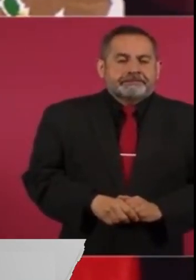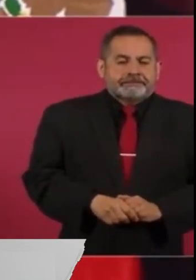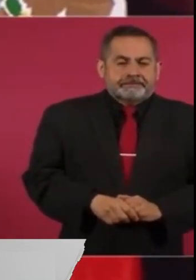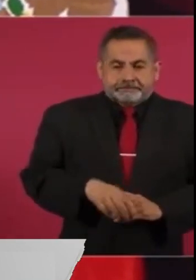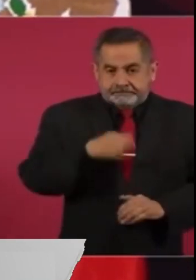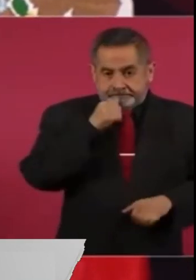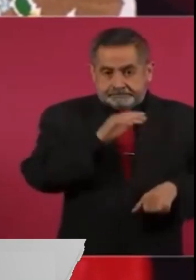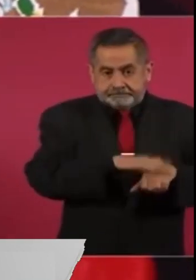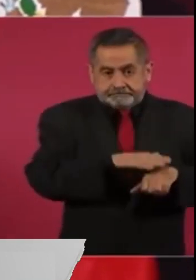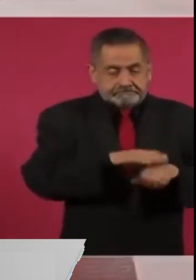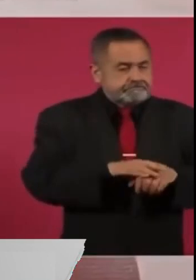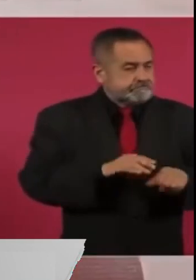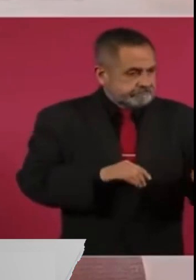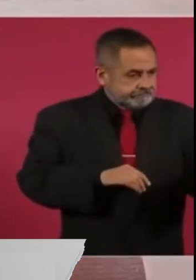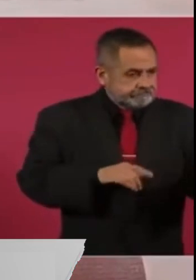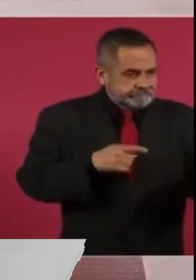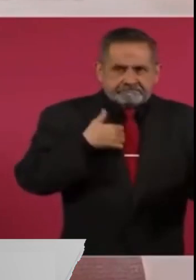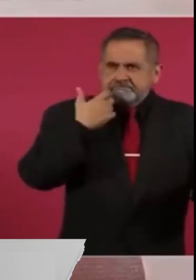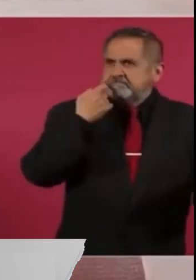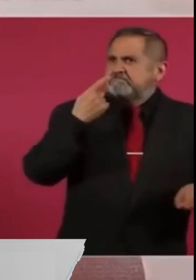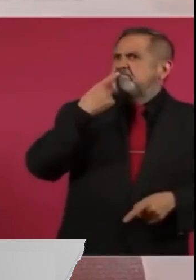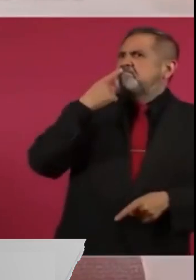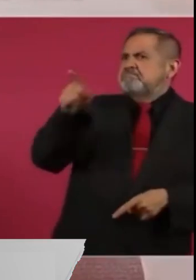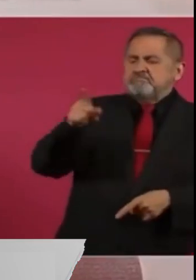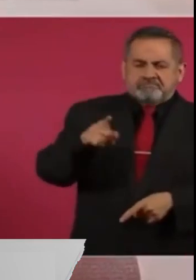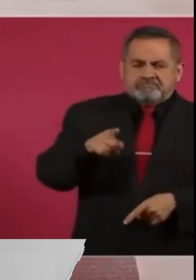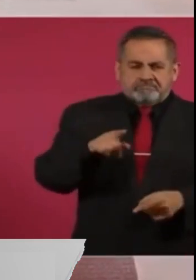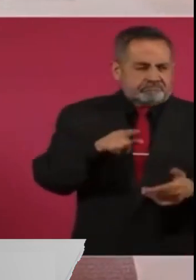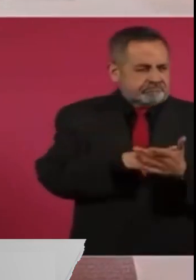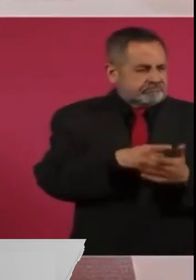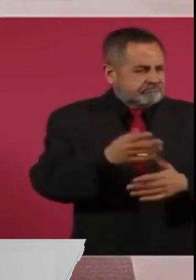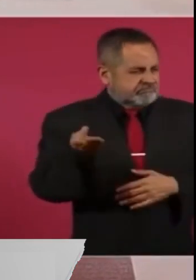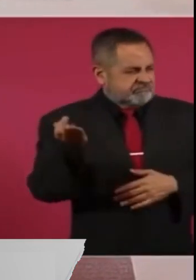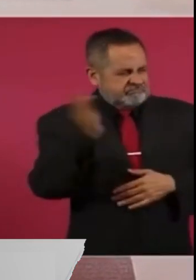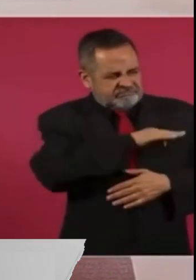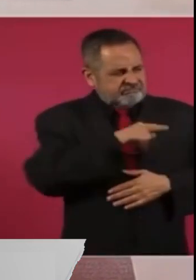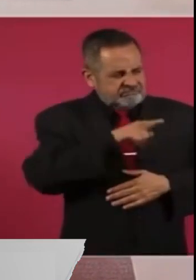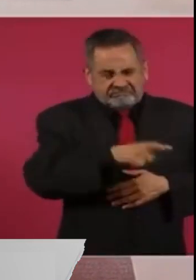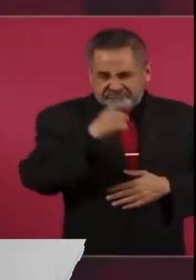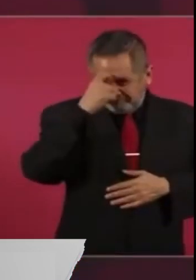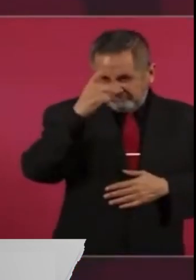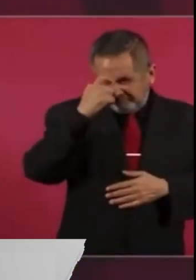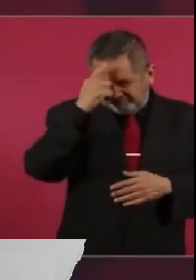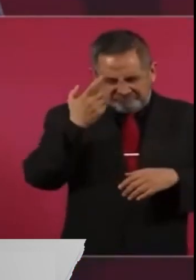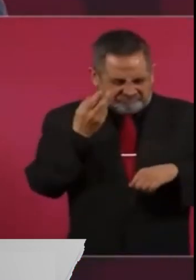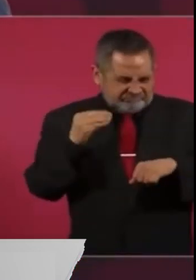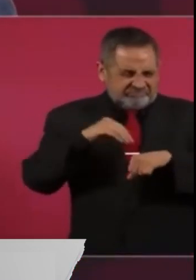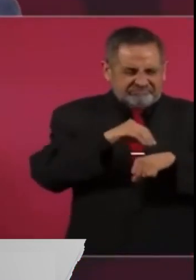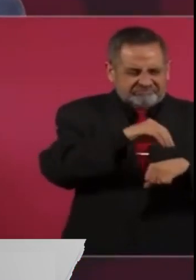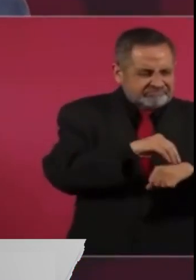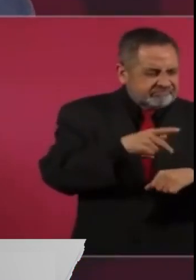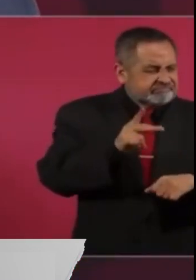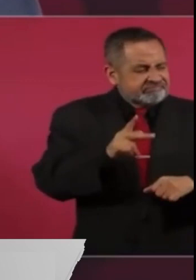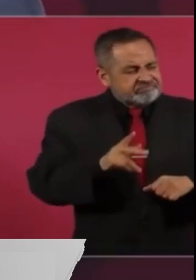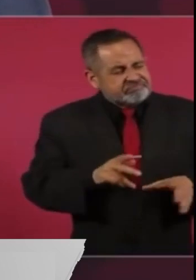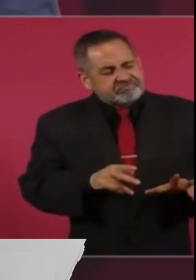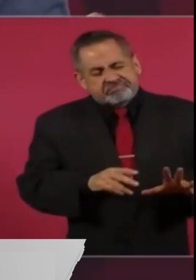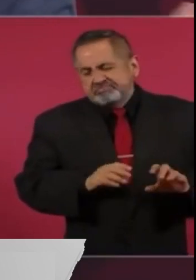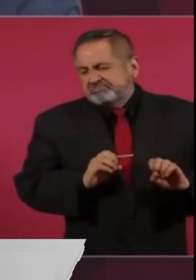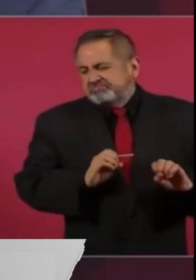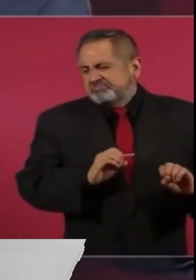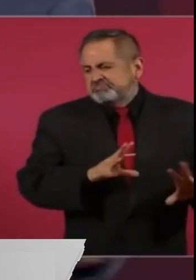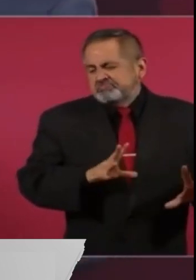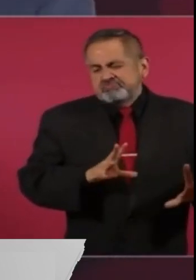diciéndole que tenía yo muchas ganas de denunciarlo por falsario, por calumniador, pero